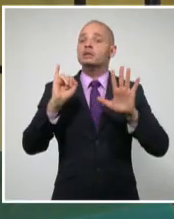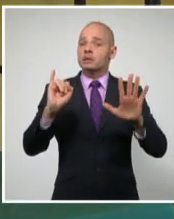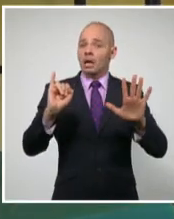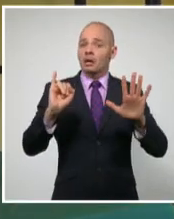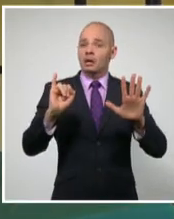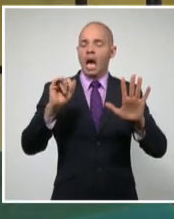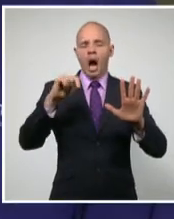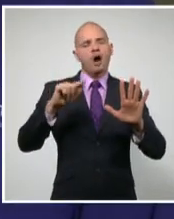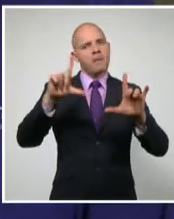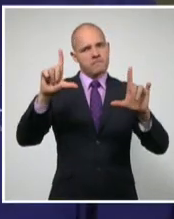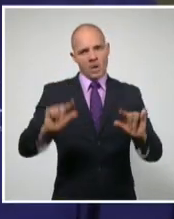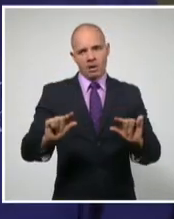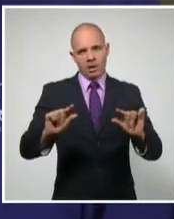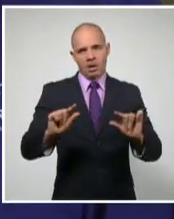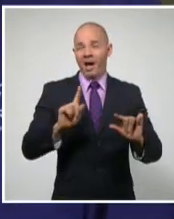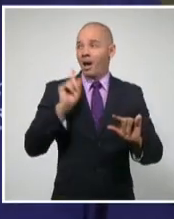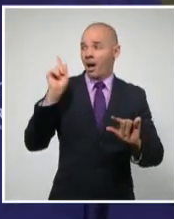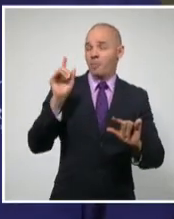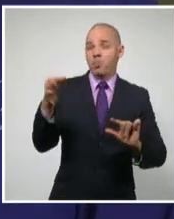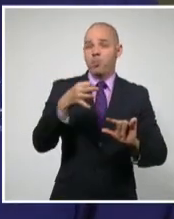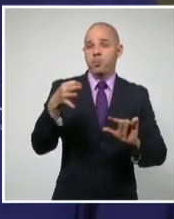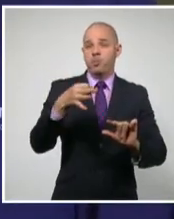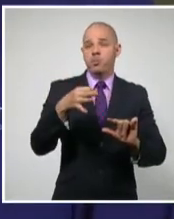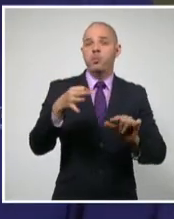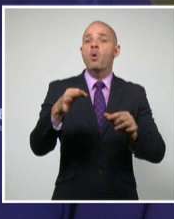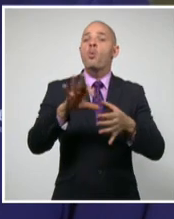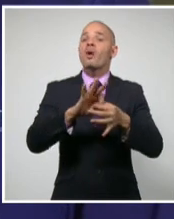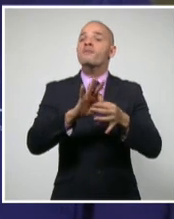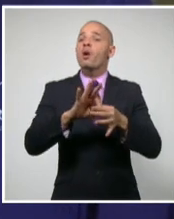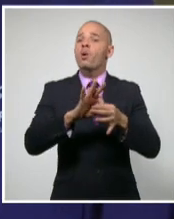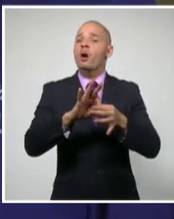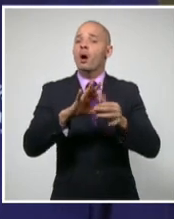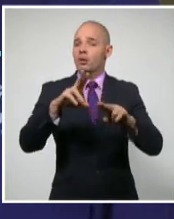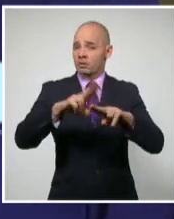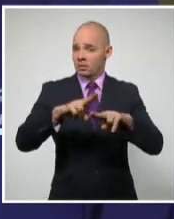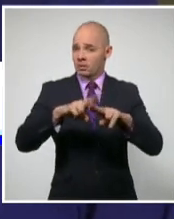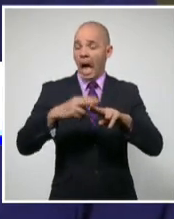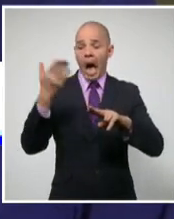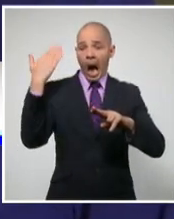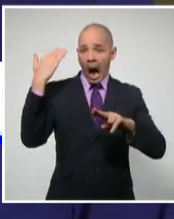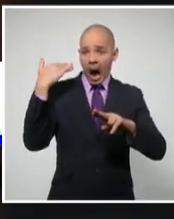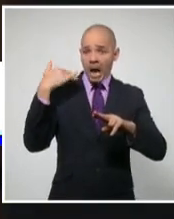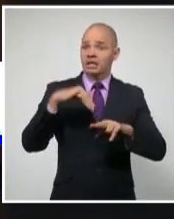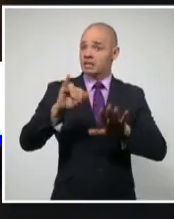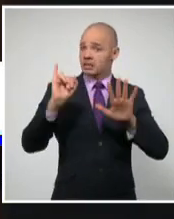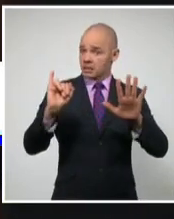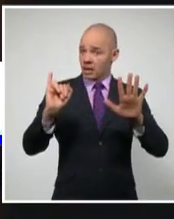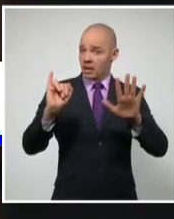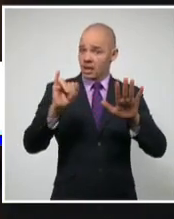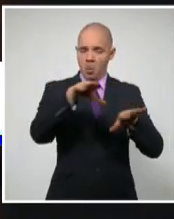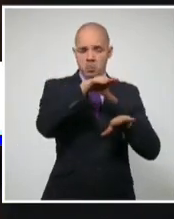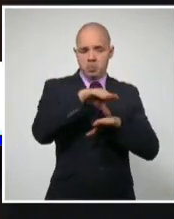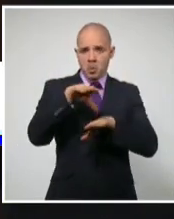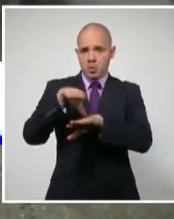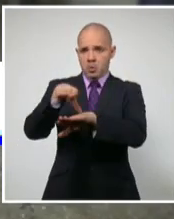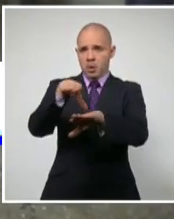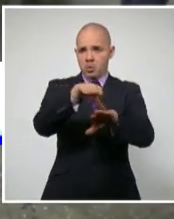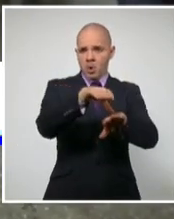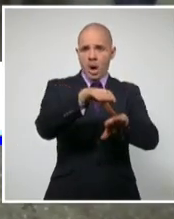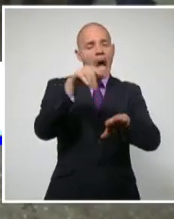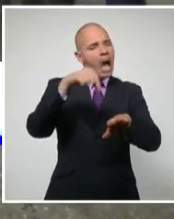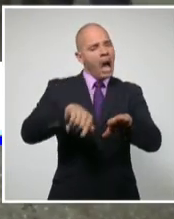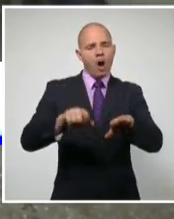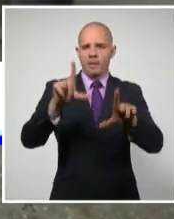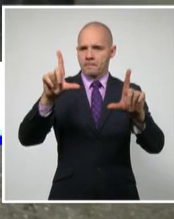Pedro Pi, Guanabacoa. De capacidad que tenemos para 6 compañeros en cada cuarto, en estos momentos tenemos 4 nada más. La medida abarca además a